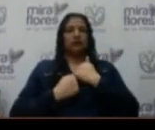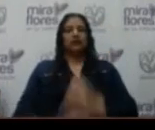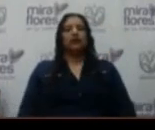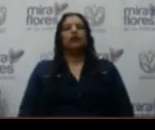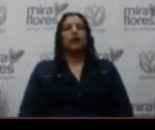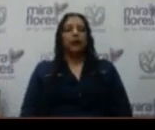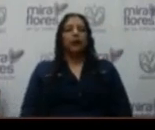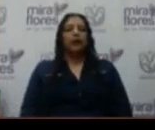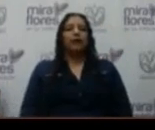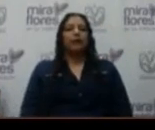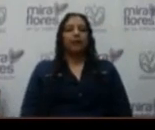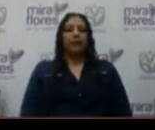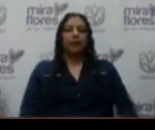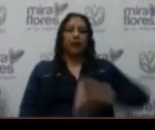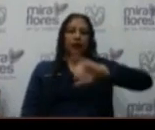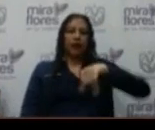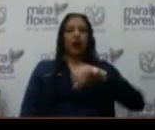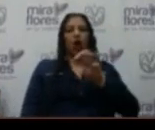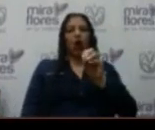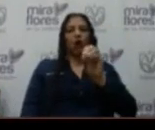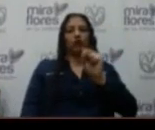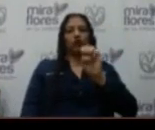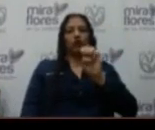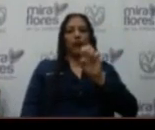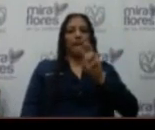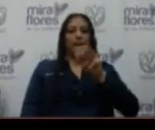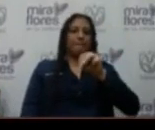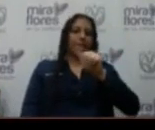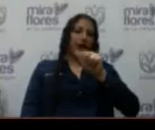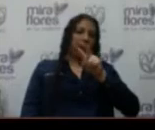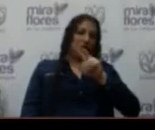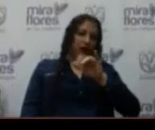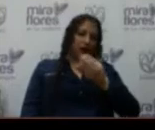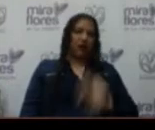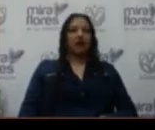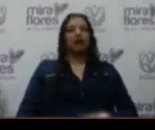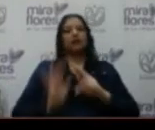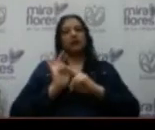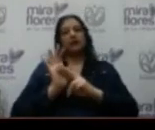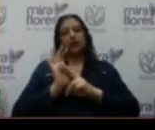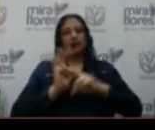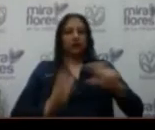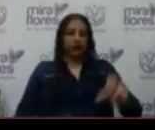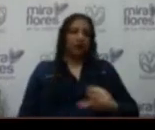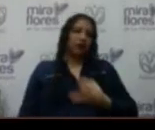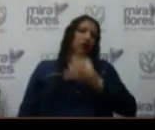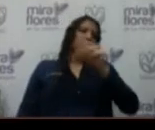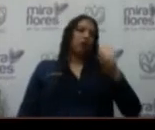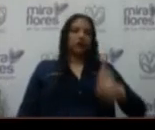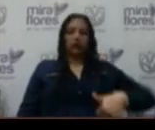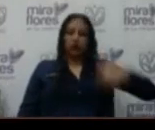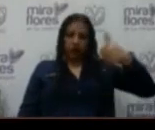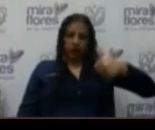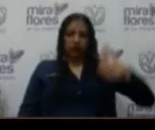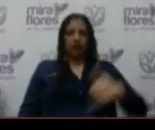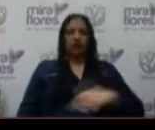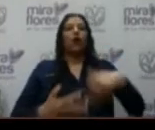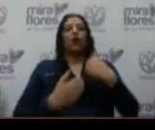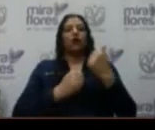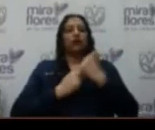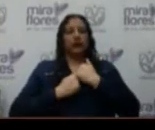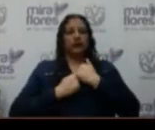general José Mávila, en representación del almirante José Paredes Lora, jefe del Comando Conjunto de las Fuerzas